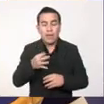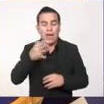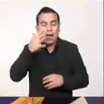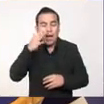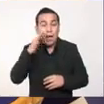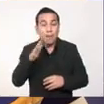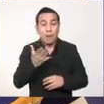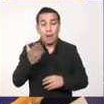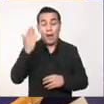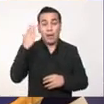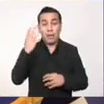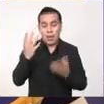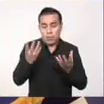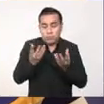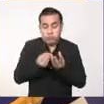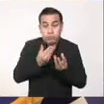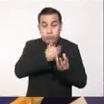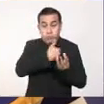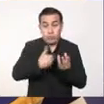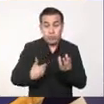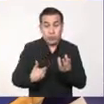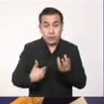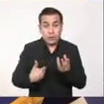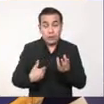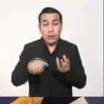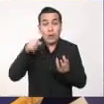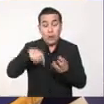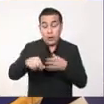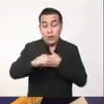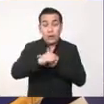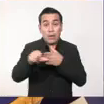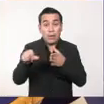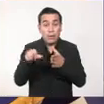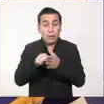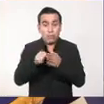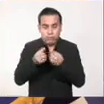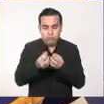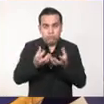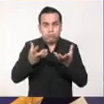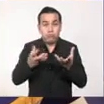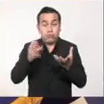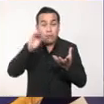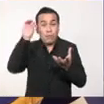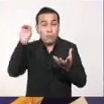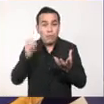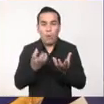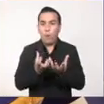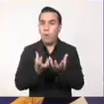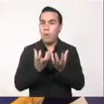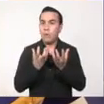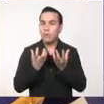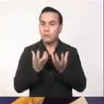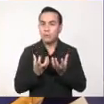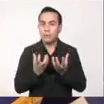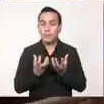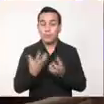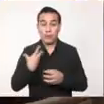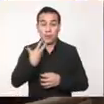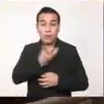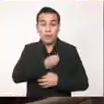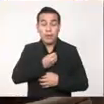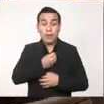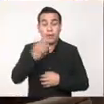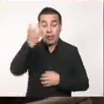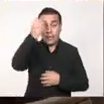votos más pequeño, nuestra porción fue mucho más grande. Y no me refiero solo en porcentaje, sino en cantidad. Nosotros ganamos